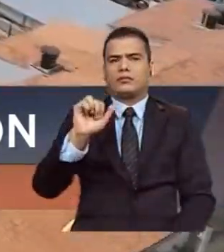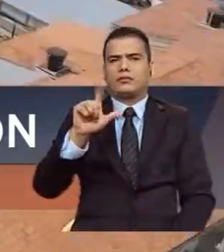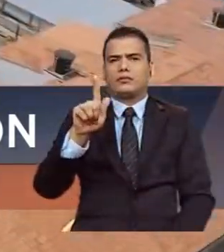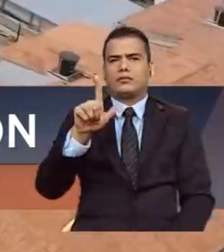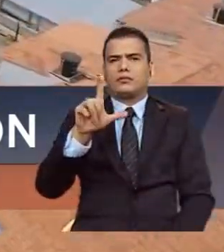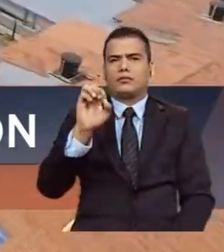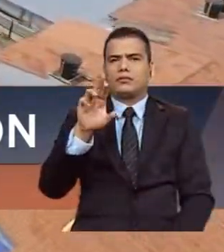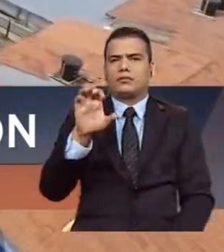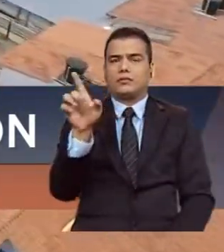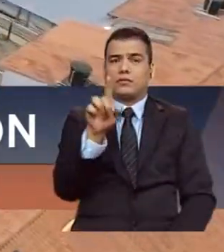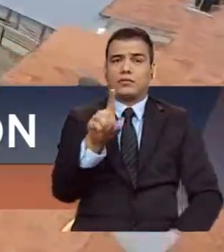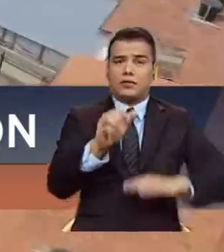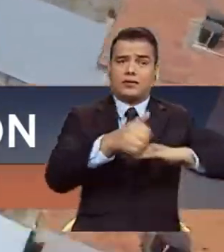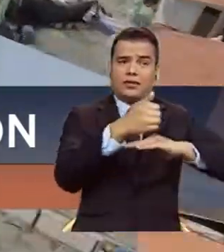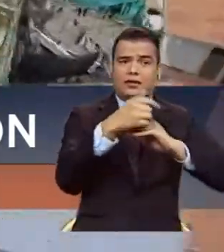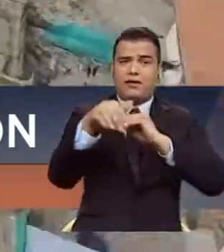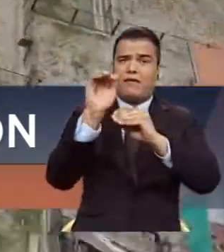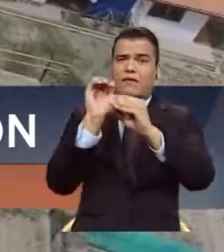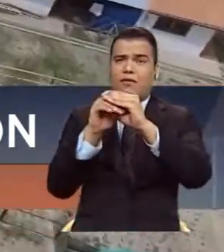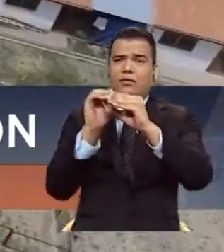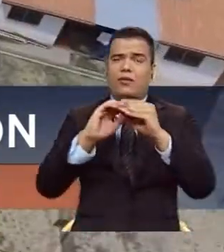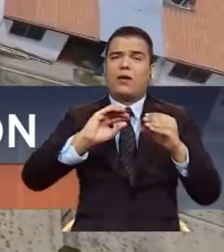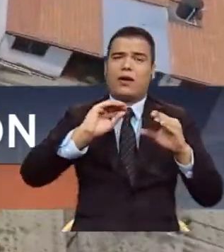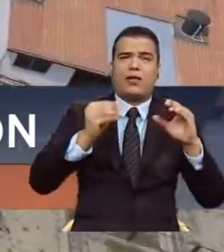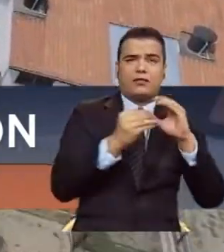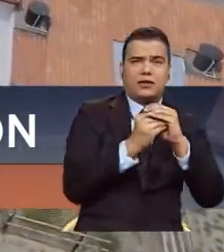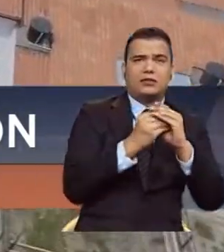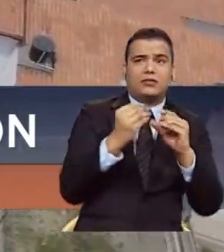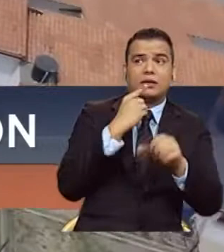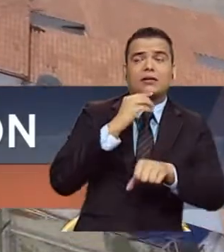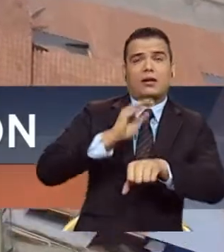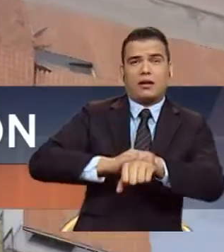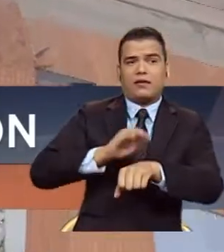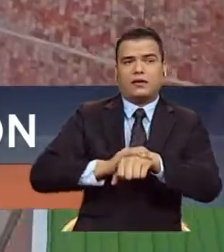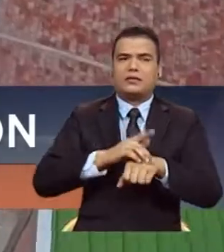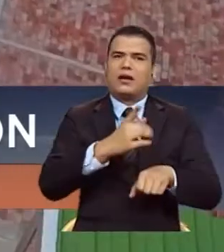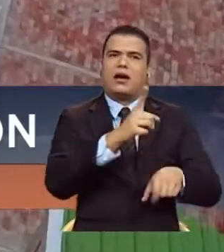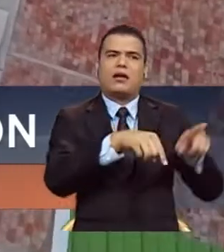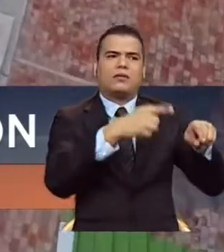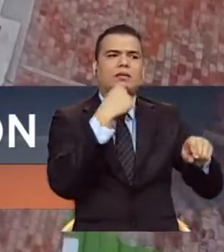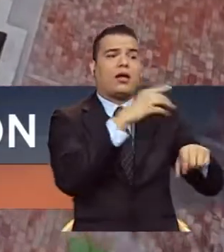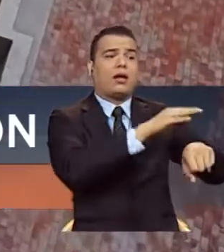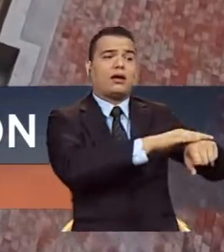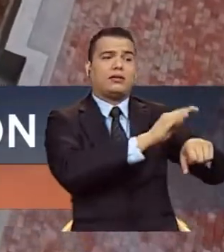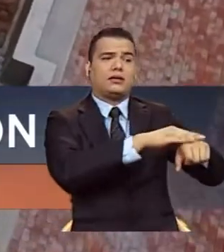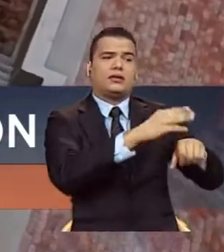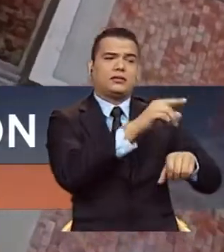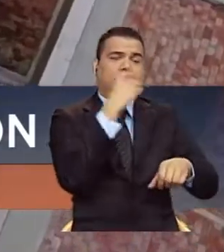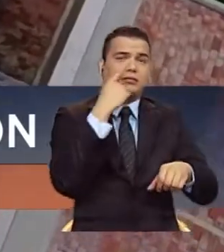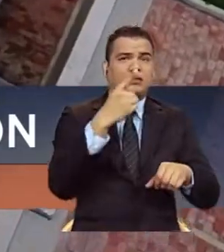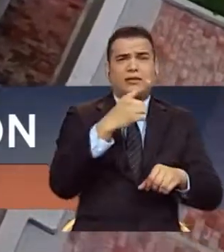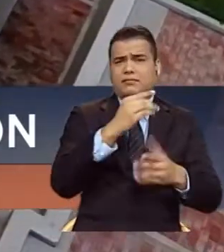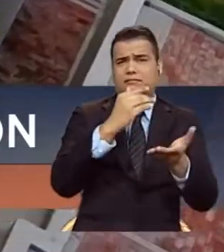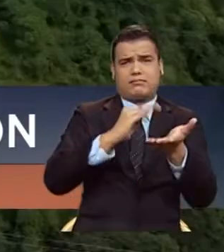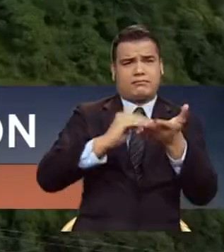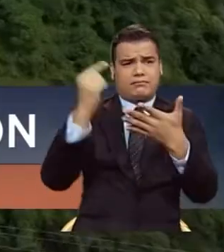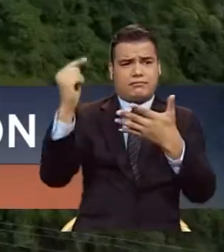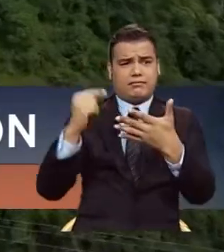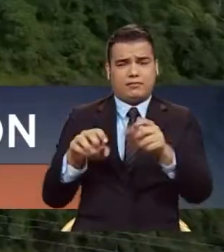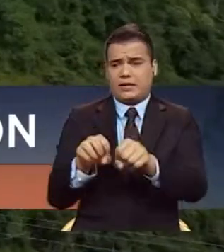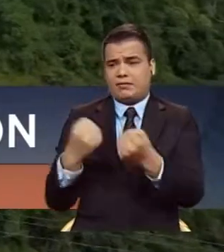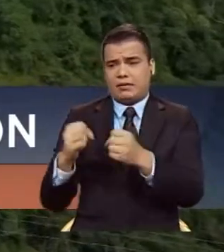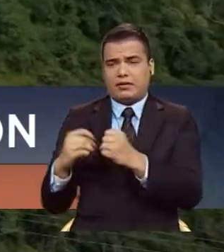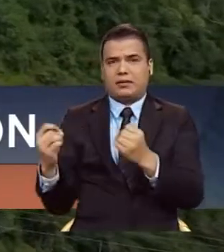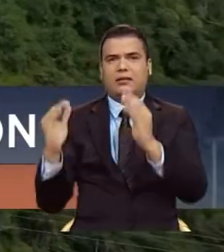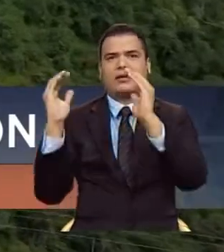hizo el gerente del Fondo de Adaptación para salirle al paso a afirmaciones donde se señala supuestas fallas, mostrando un video en el que